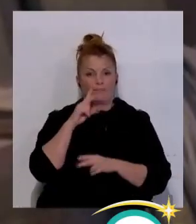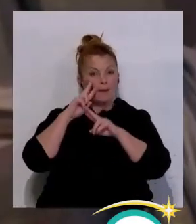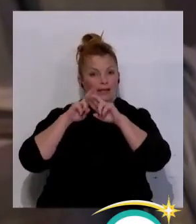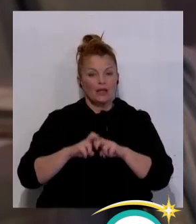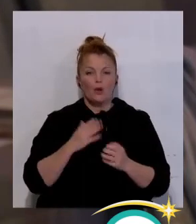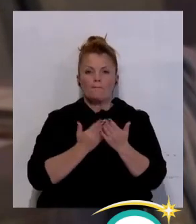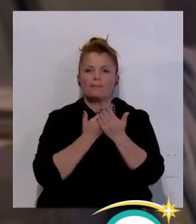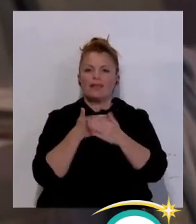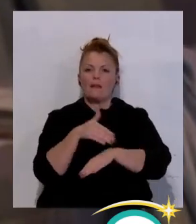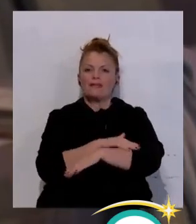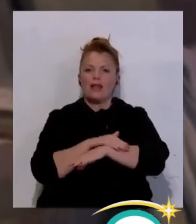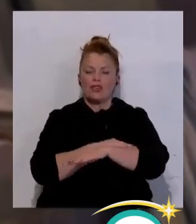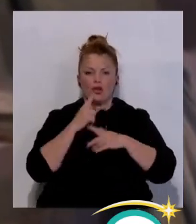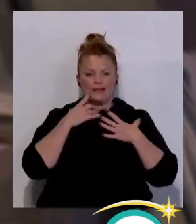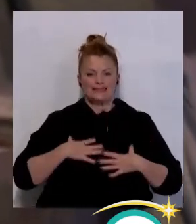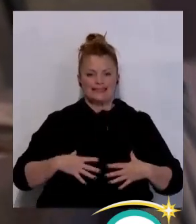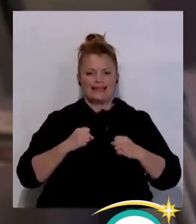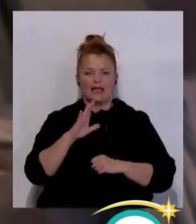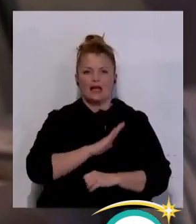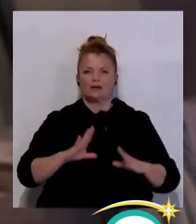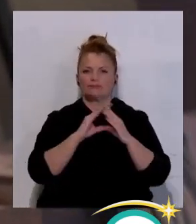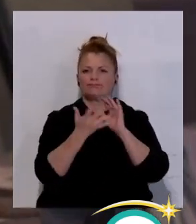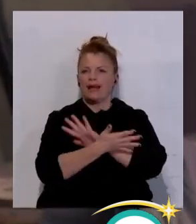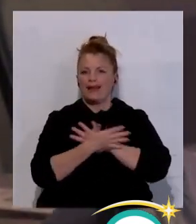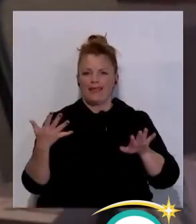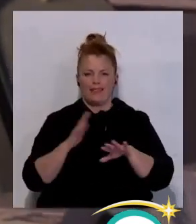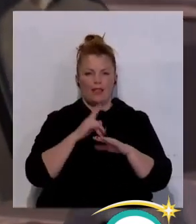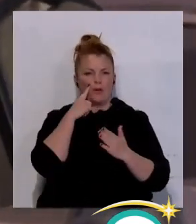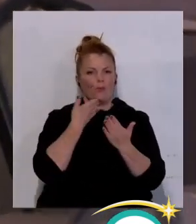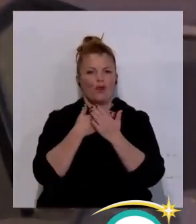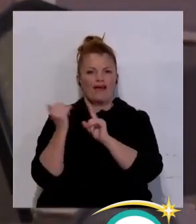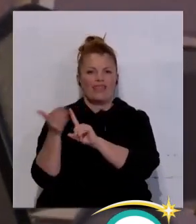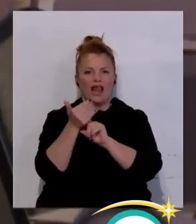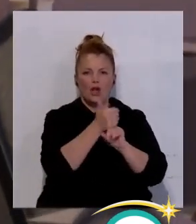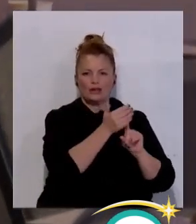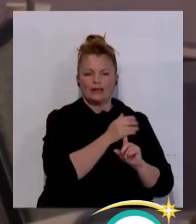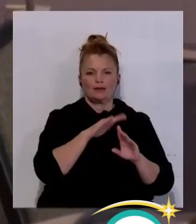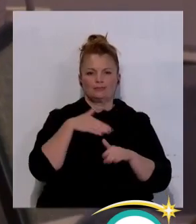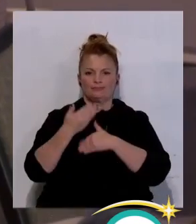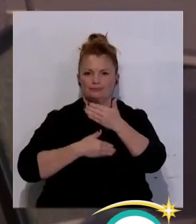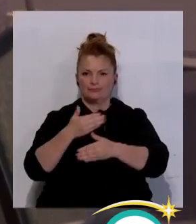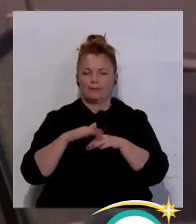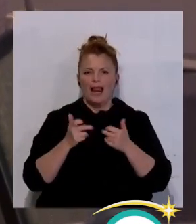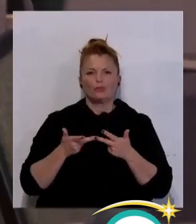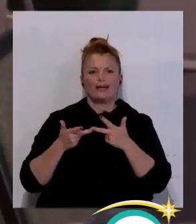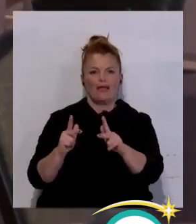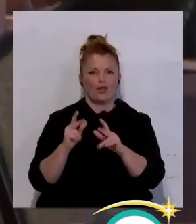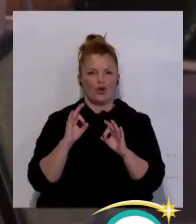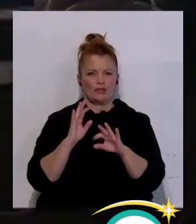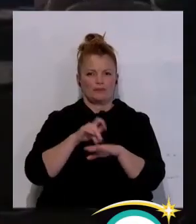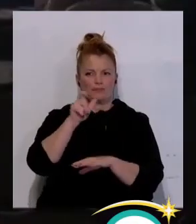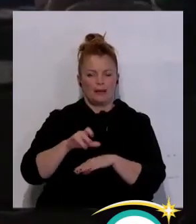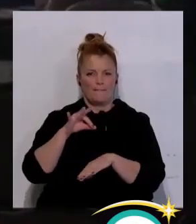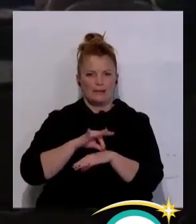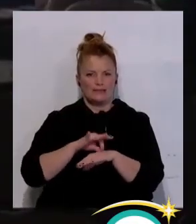a la Administración Sanitaria Andaluza que agilice las pruebas diagnósticas, evitando el trámite de autorización expresa del